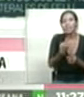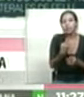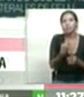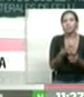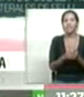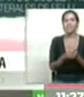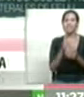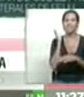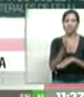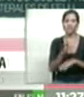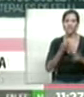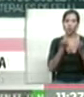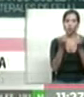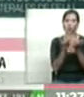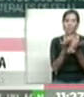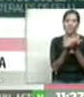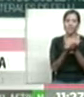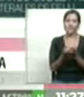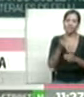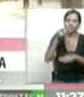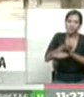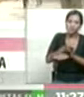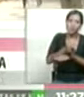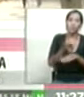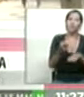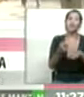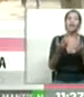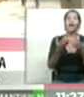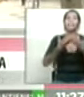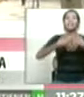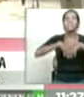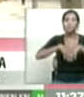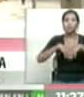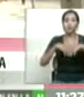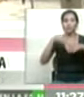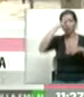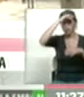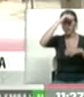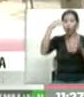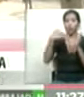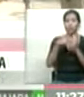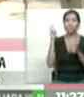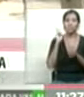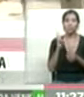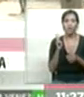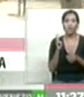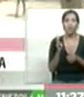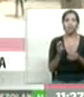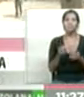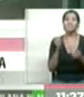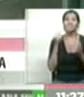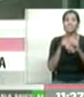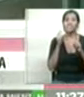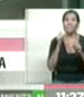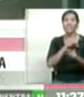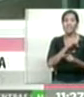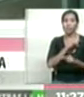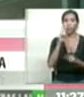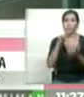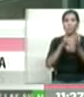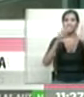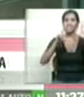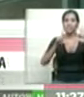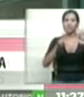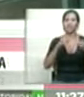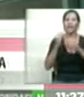sanciones económicas que han sido implementadas por la administración de Donald Trump contra Venezuela desde enero de 2017 habría provocado, y